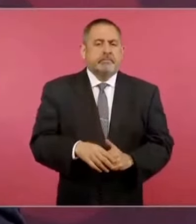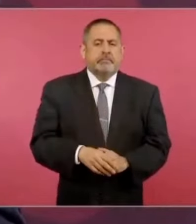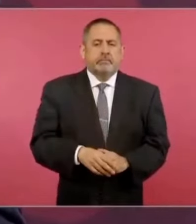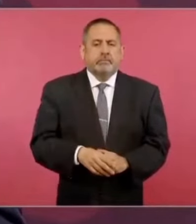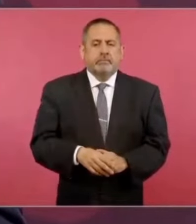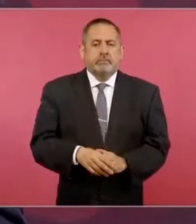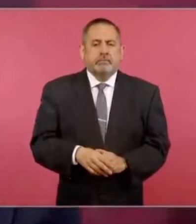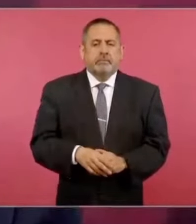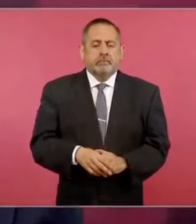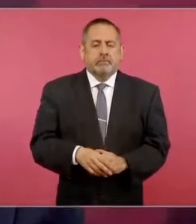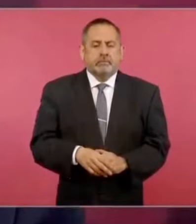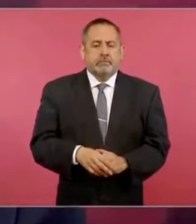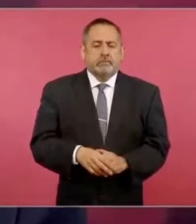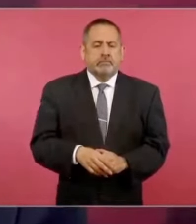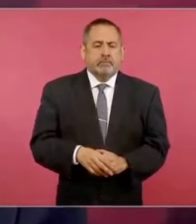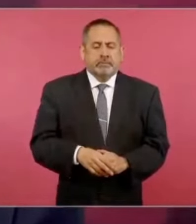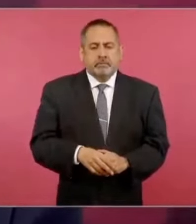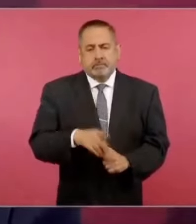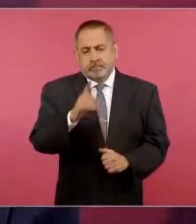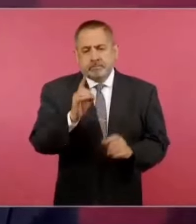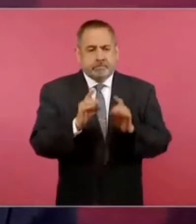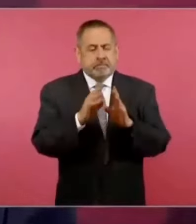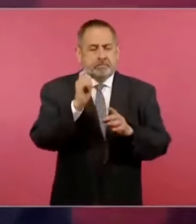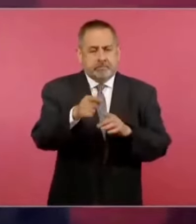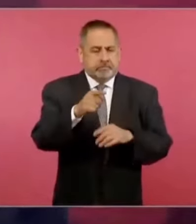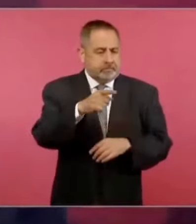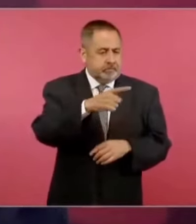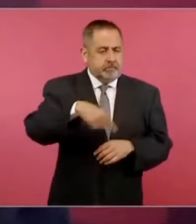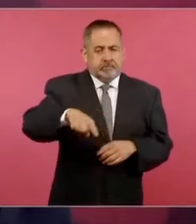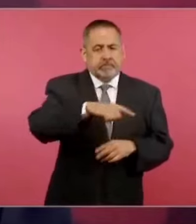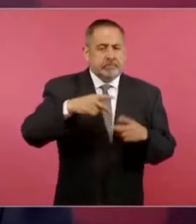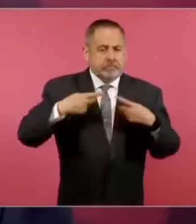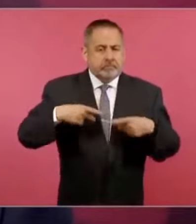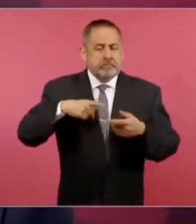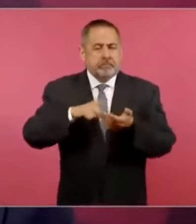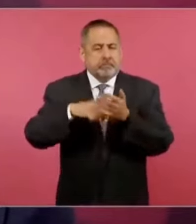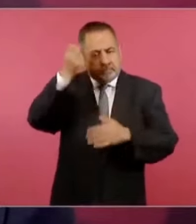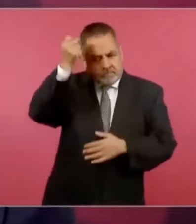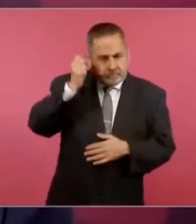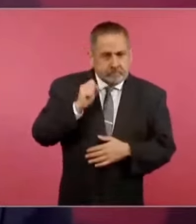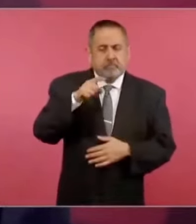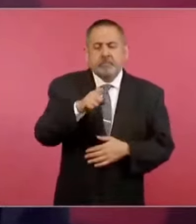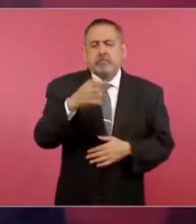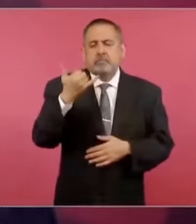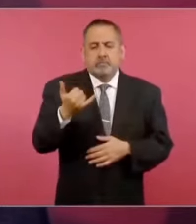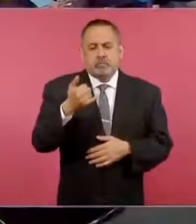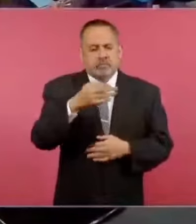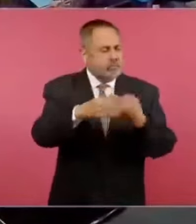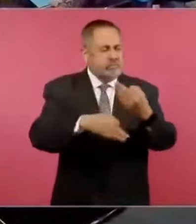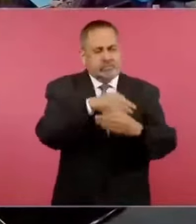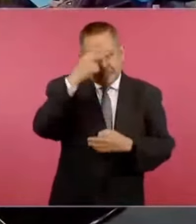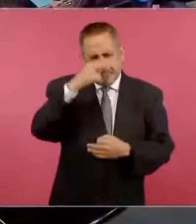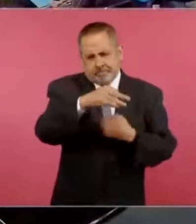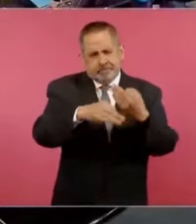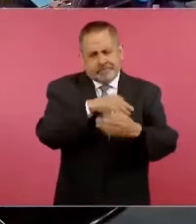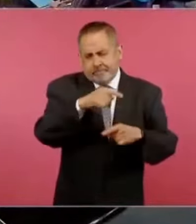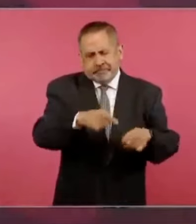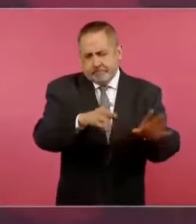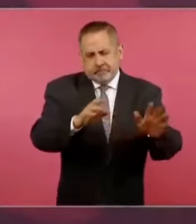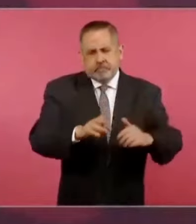también una situación en la población de Sinaloa y todo México